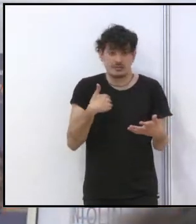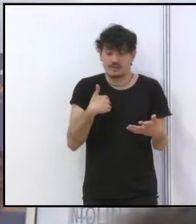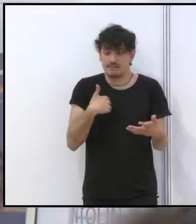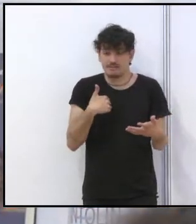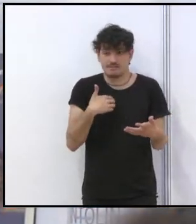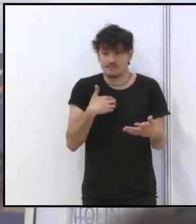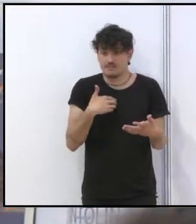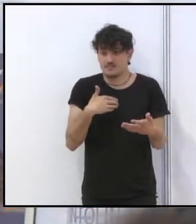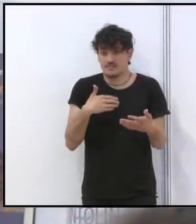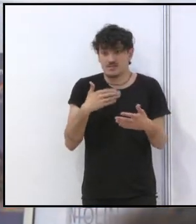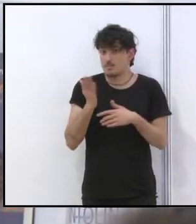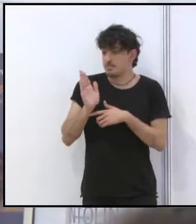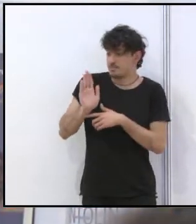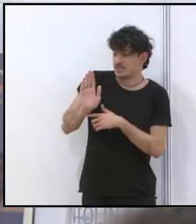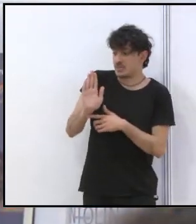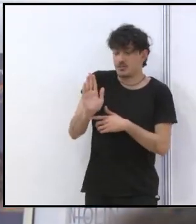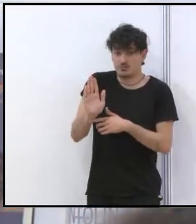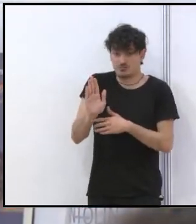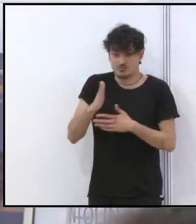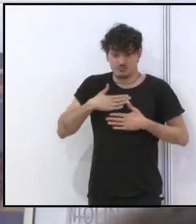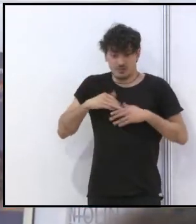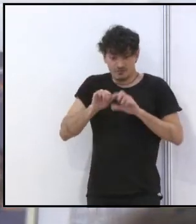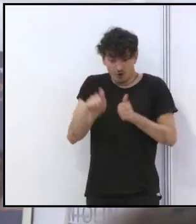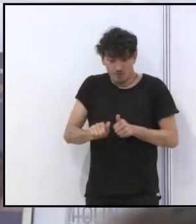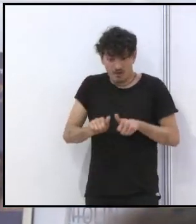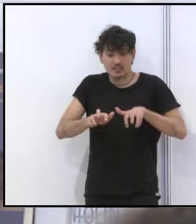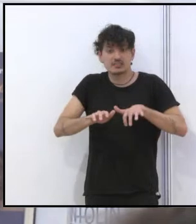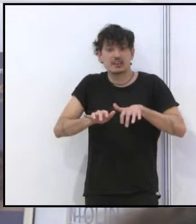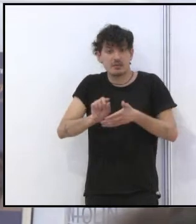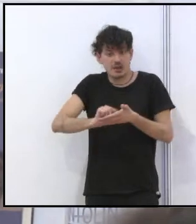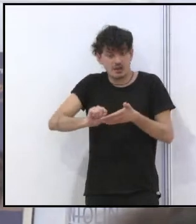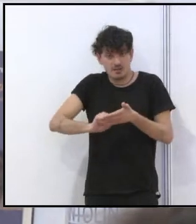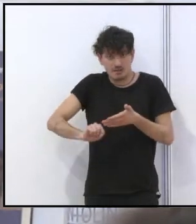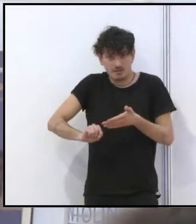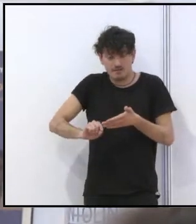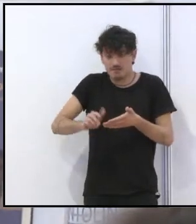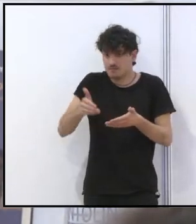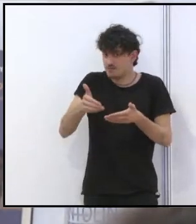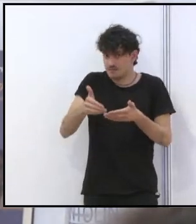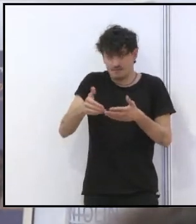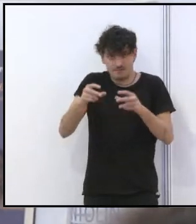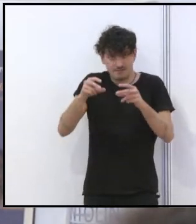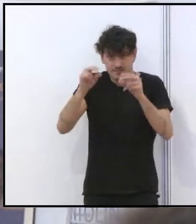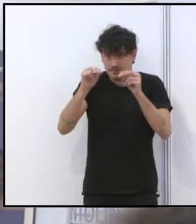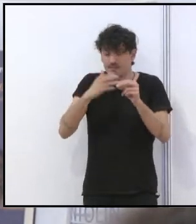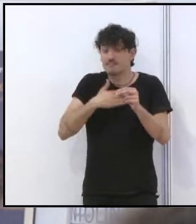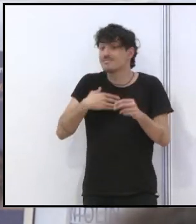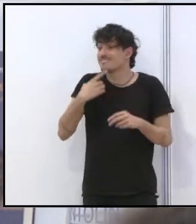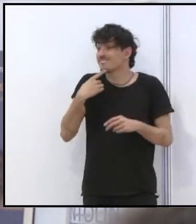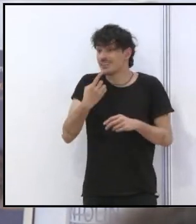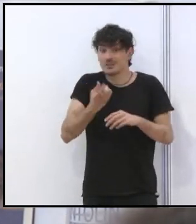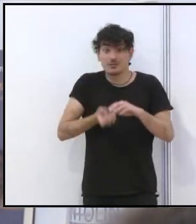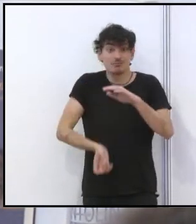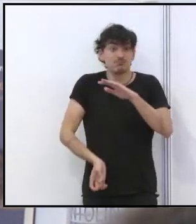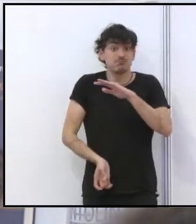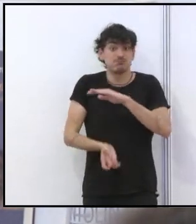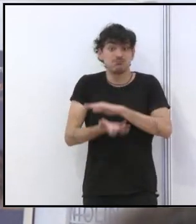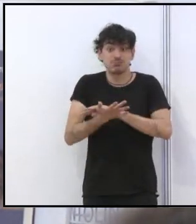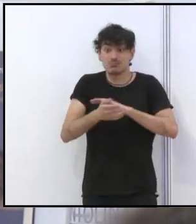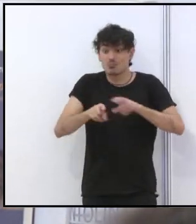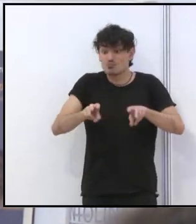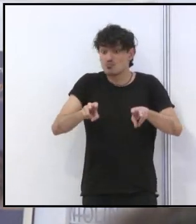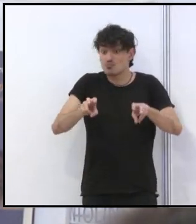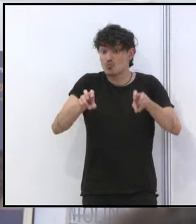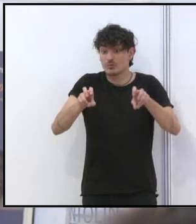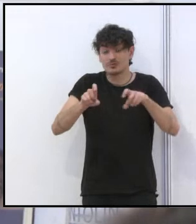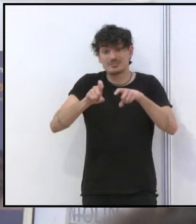esta breve presentación de mi escritura diciendo que está surgiendo un nuevo tipo de ensayo. En esta mesa